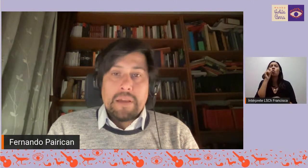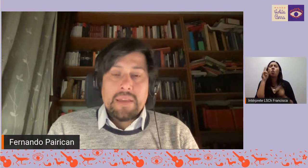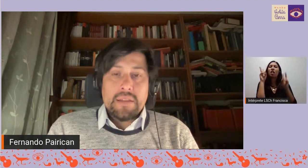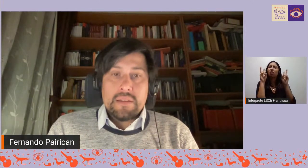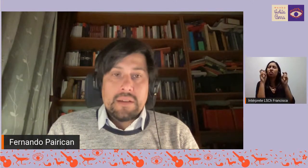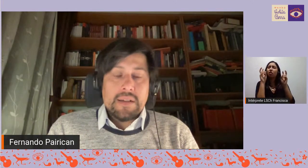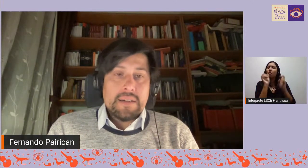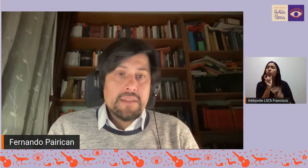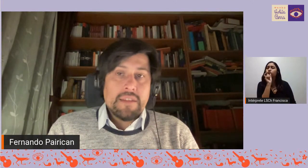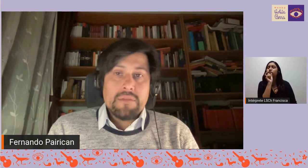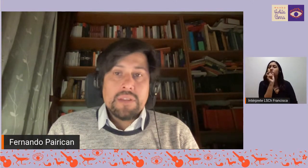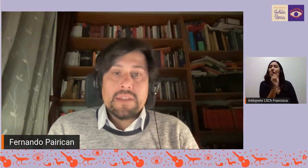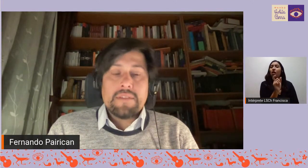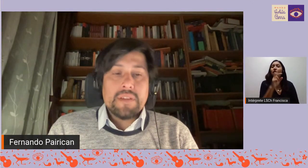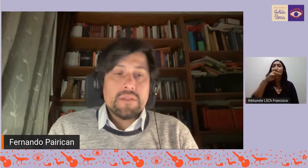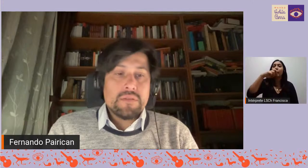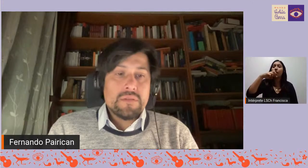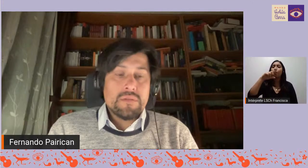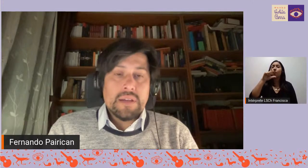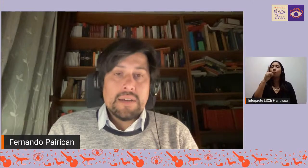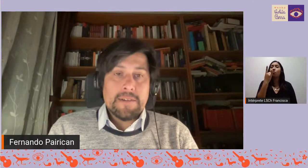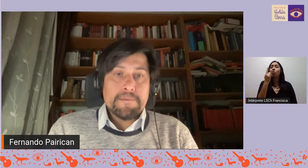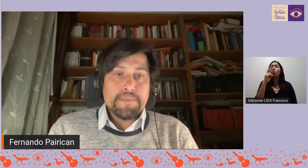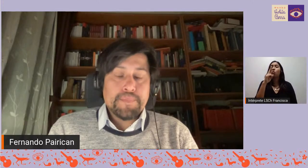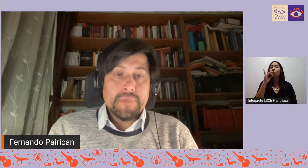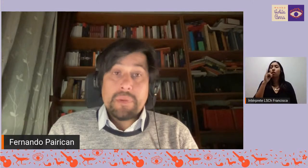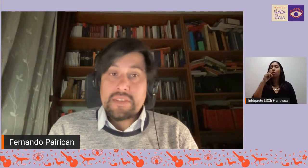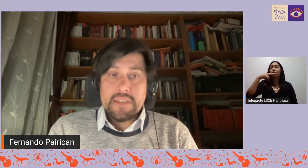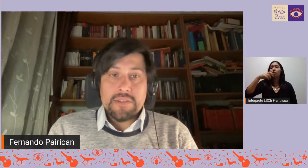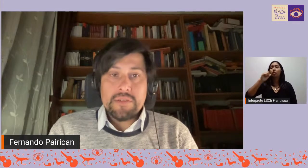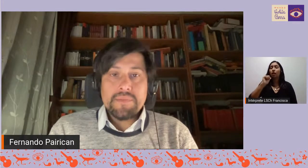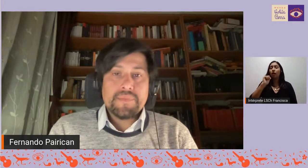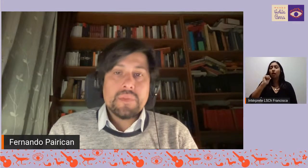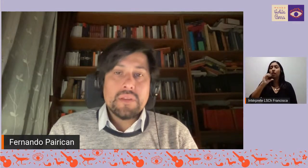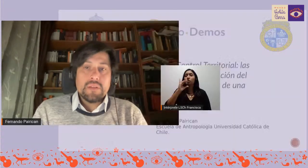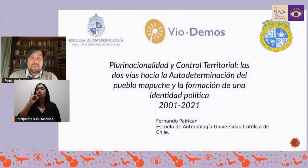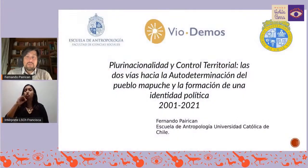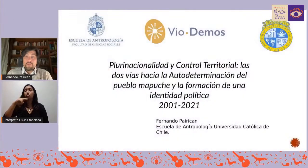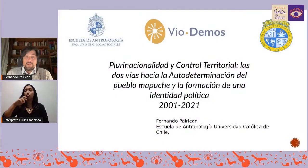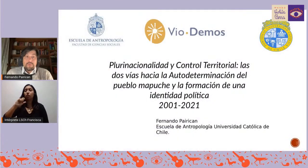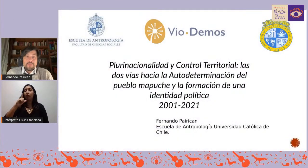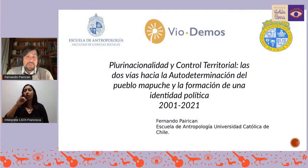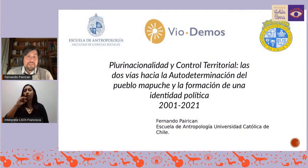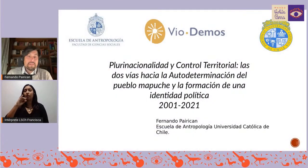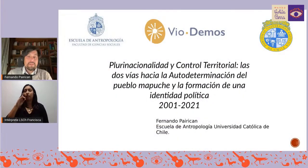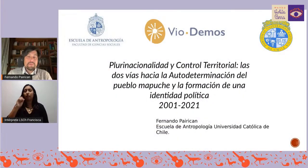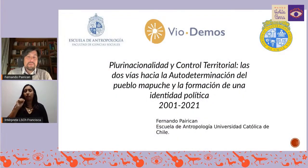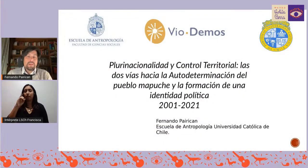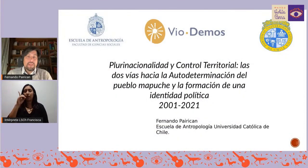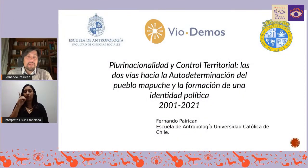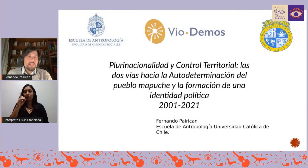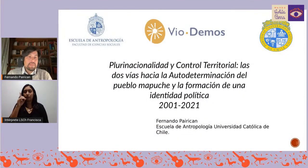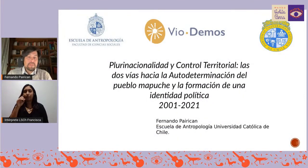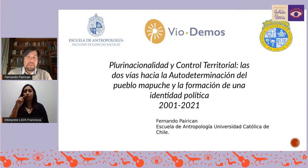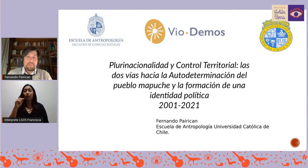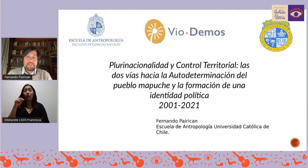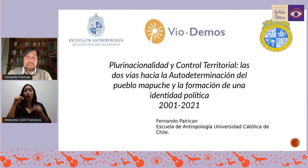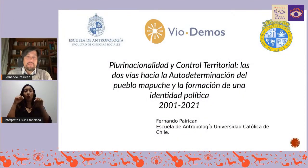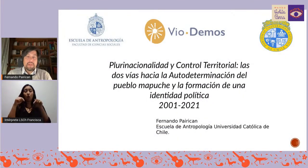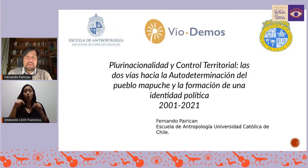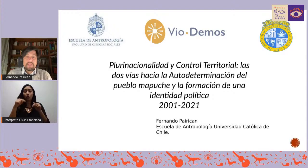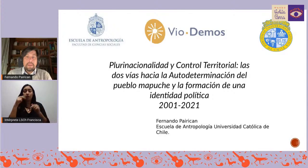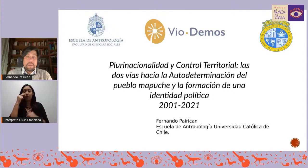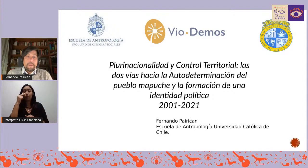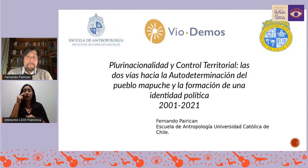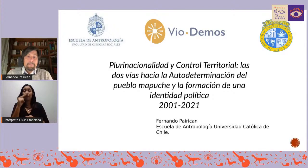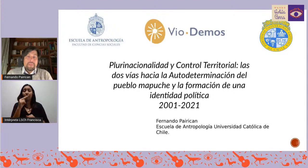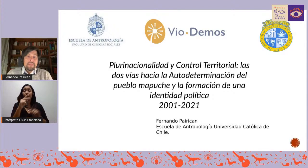En la página, acá deberían ustedes estar viendo una presentación, no estoy muy seguro si se está viendo, pero ahí veo que aparece